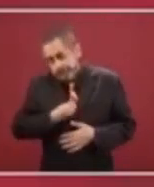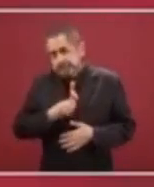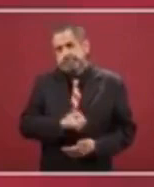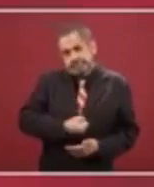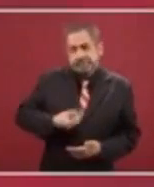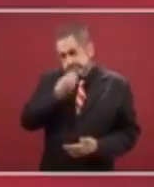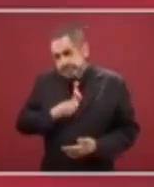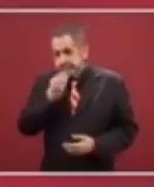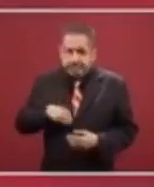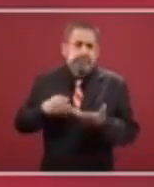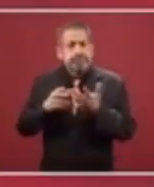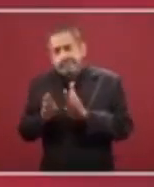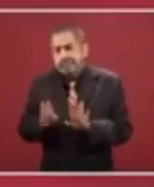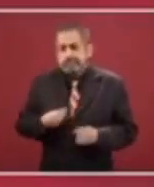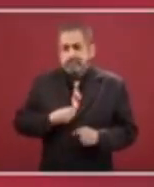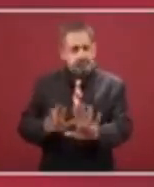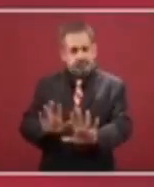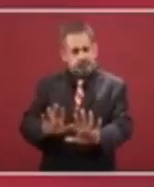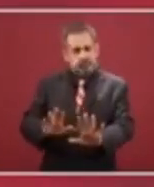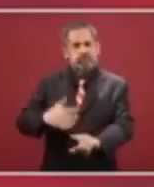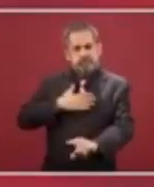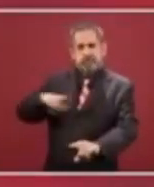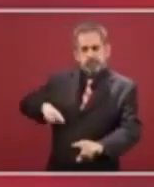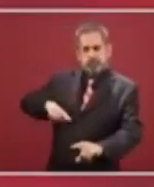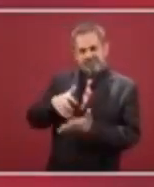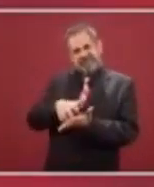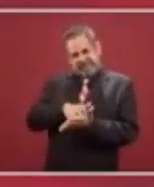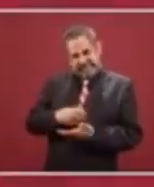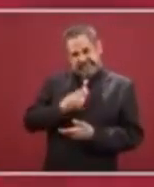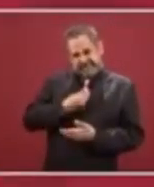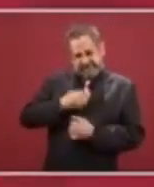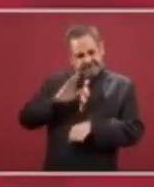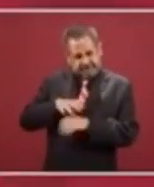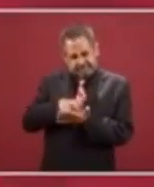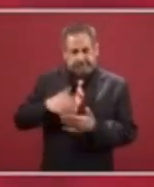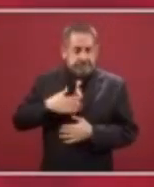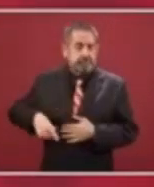cinturón, sino que sea el gobierno el que se apriete el cinturón.